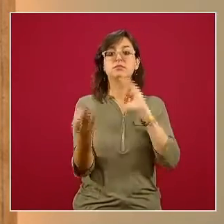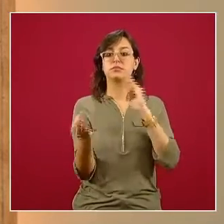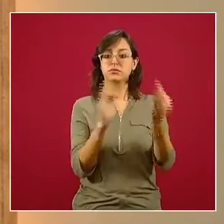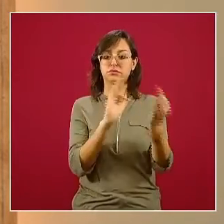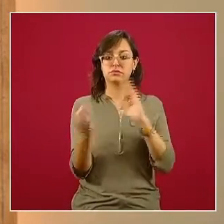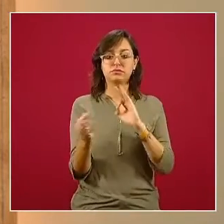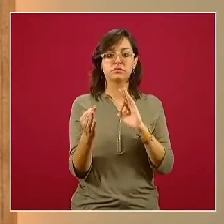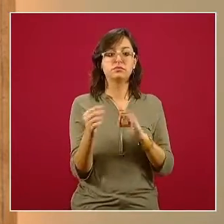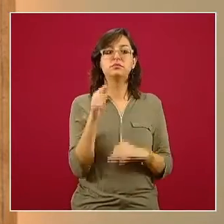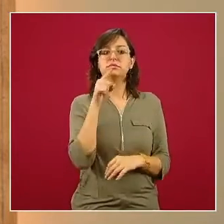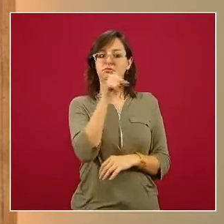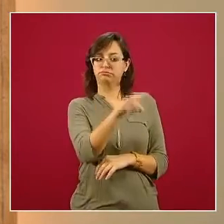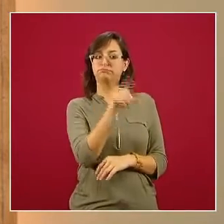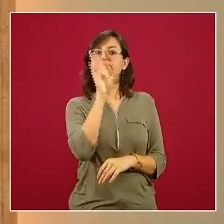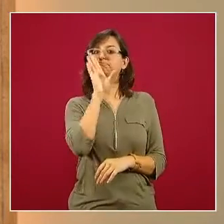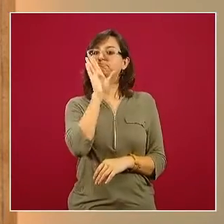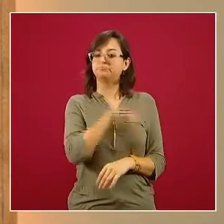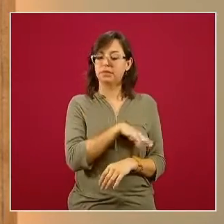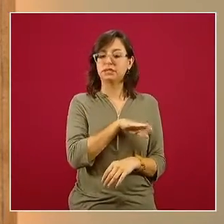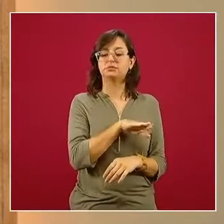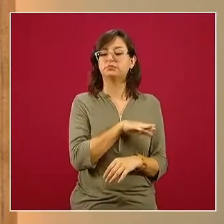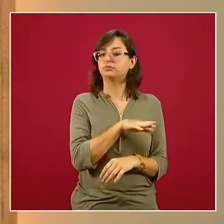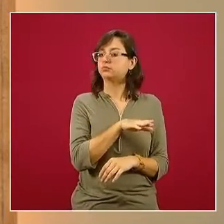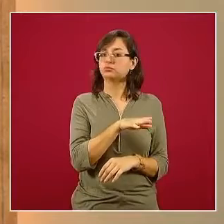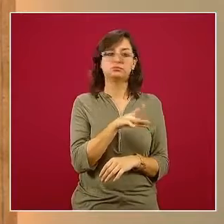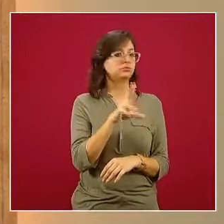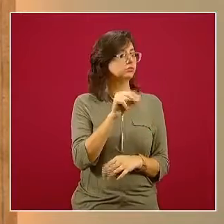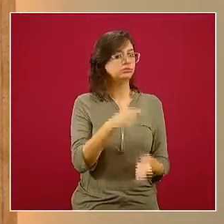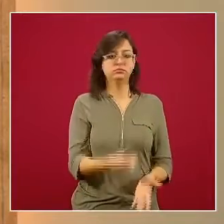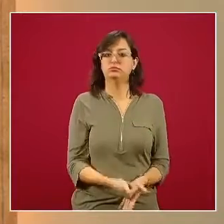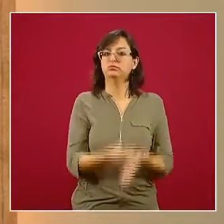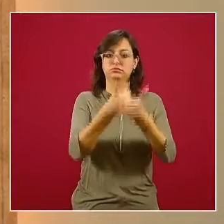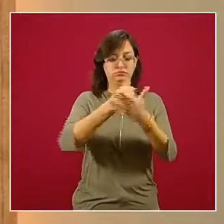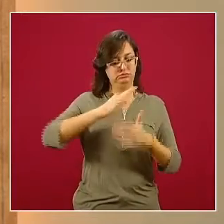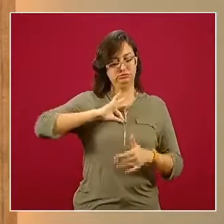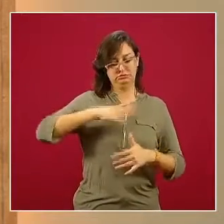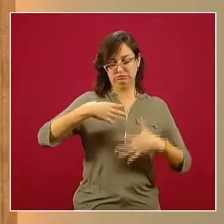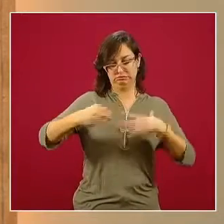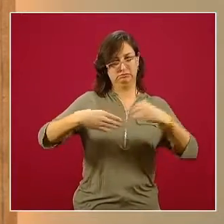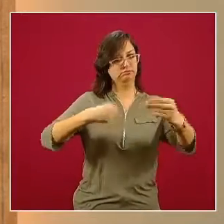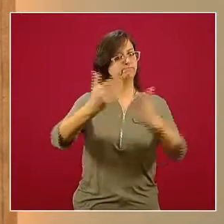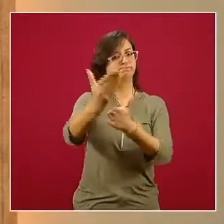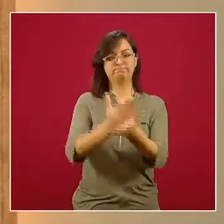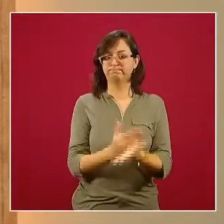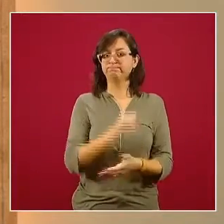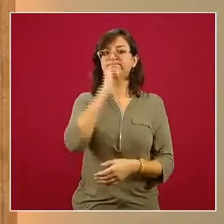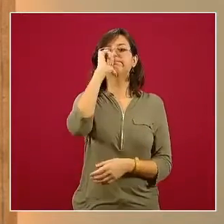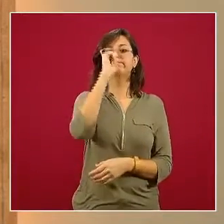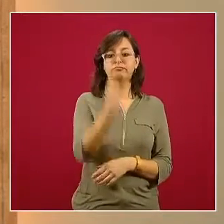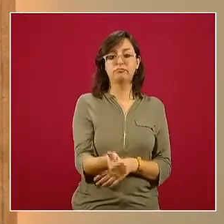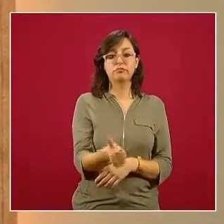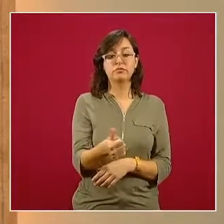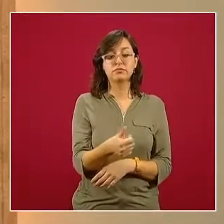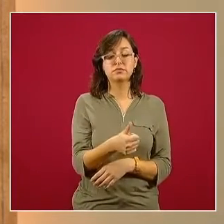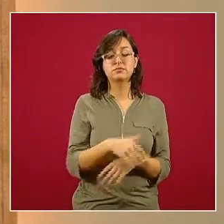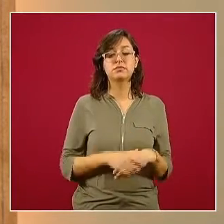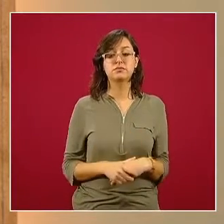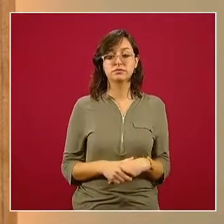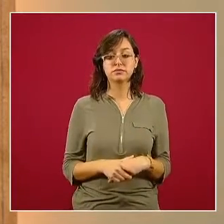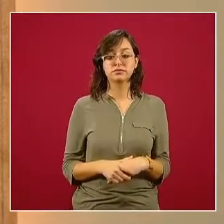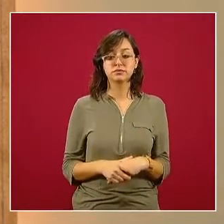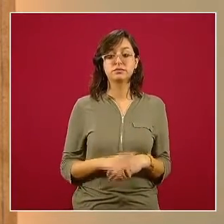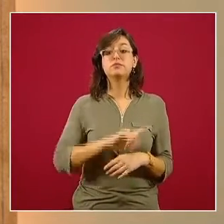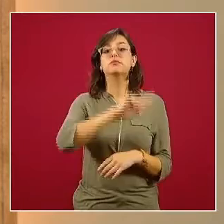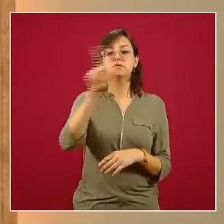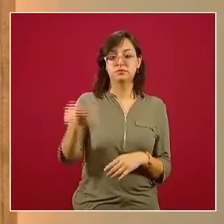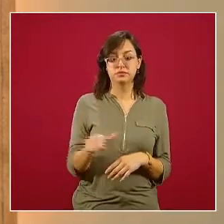están haciendo una acción que no contribuye con el control epidémico. Y la acción que se haga hoy va a